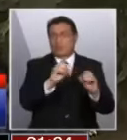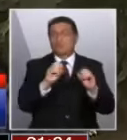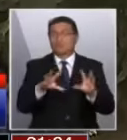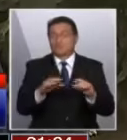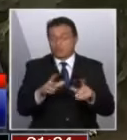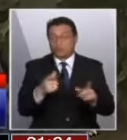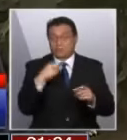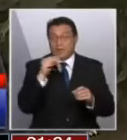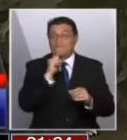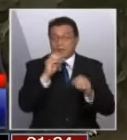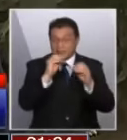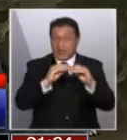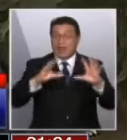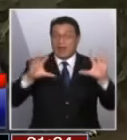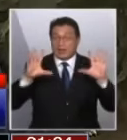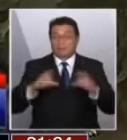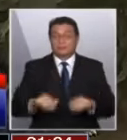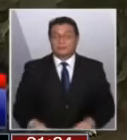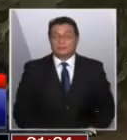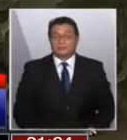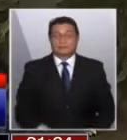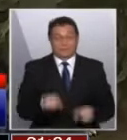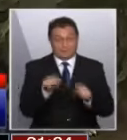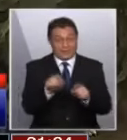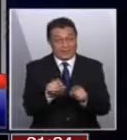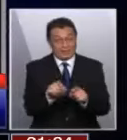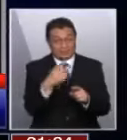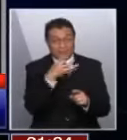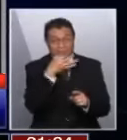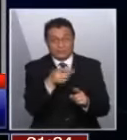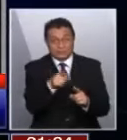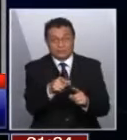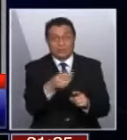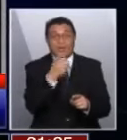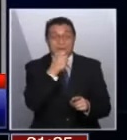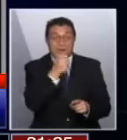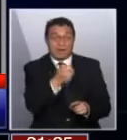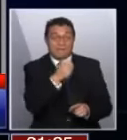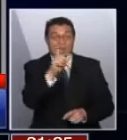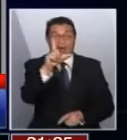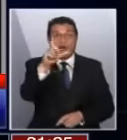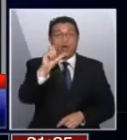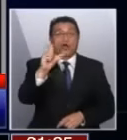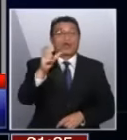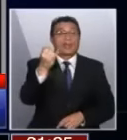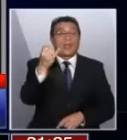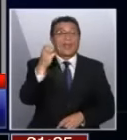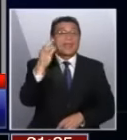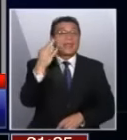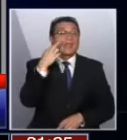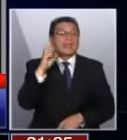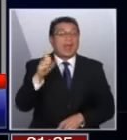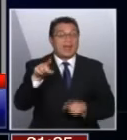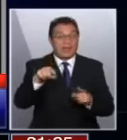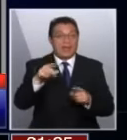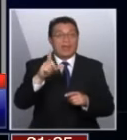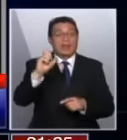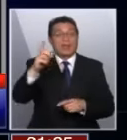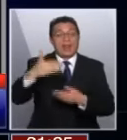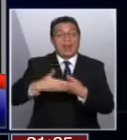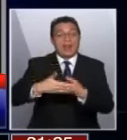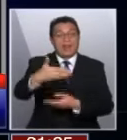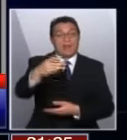de de aclarar En ese sentido hoy día también la entrevista que da Pablo longueira pero en otro medio en el Diario del Mercurio